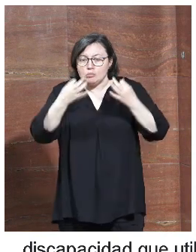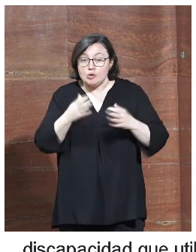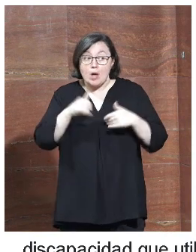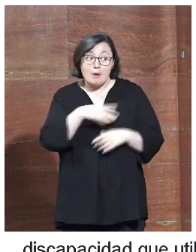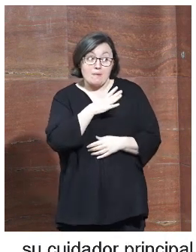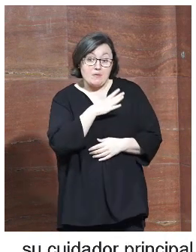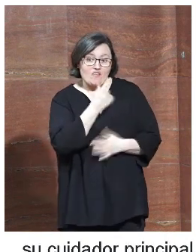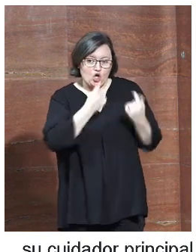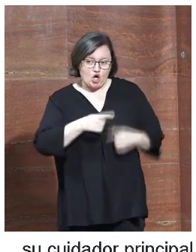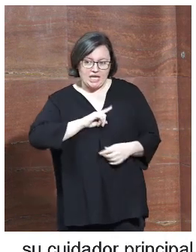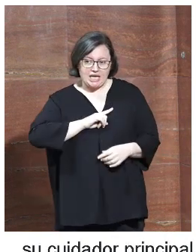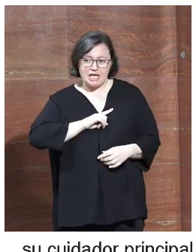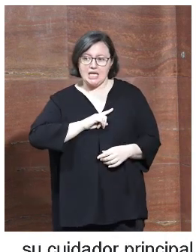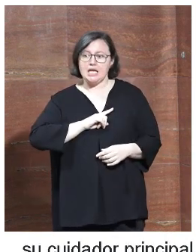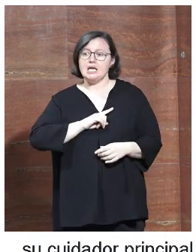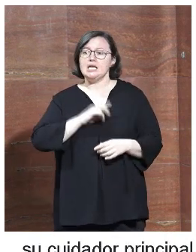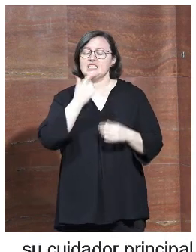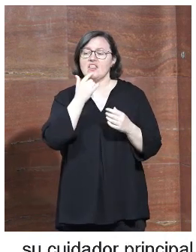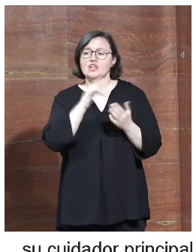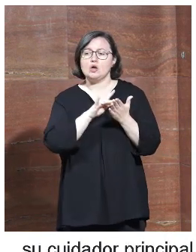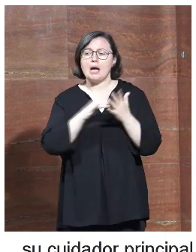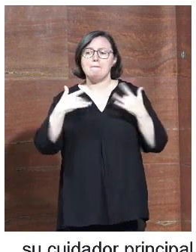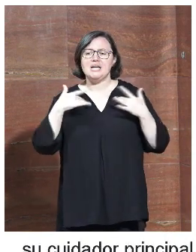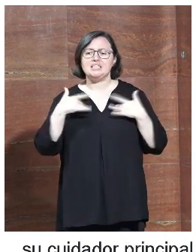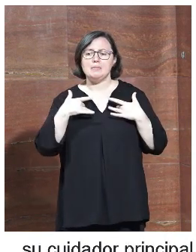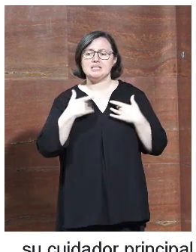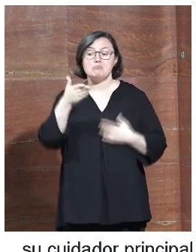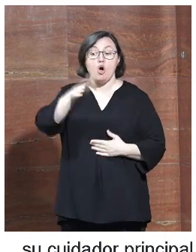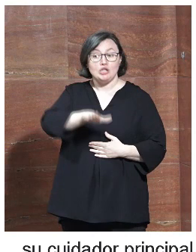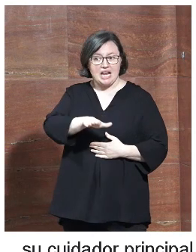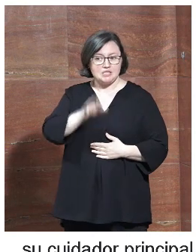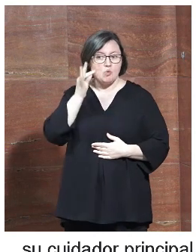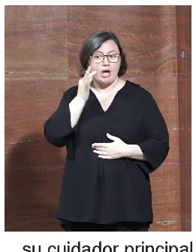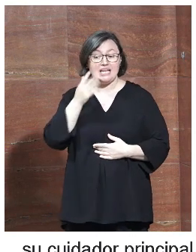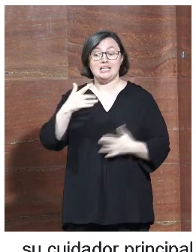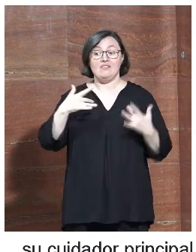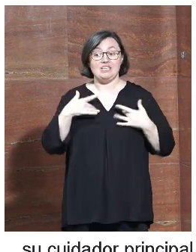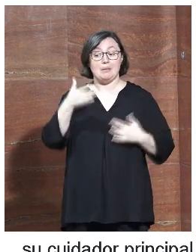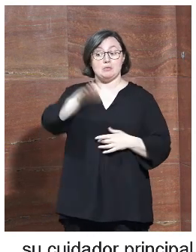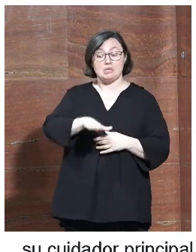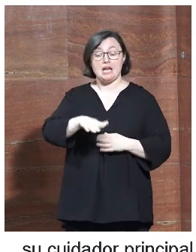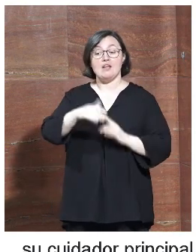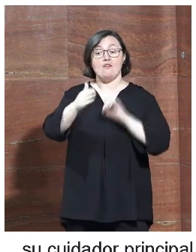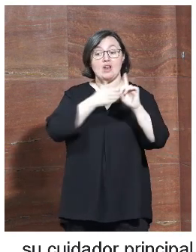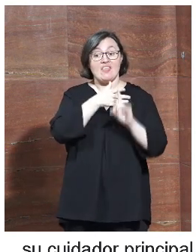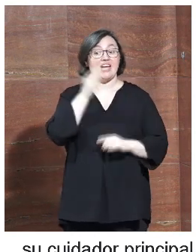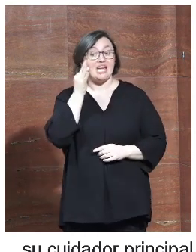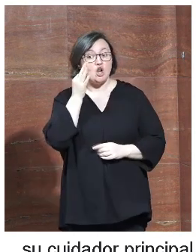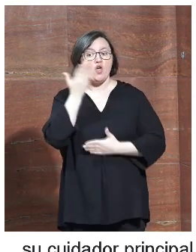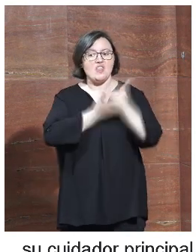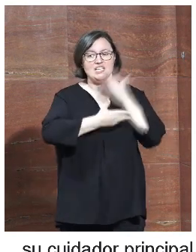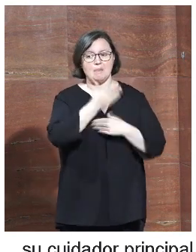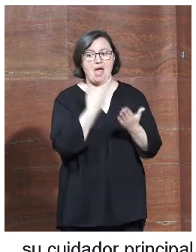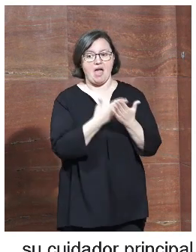prefiero corroborarlo, sobre víctimas mortales, o sea, mujeres víctimas mortales de violencia de género que tengan